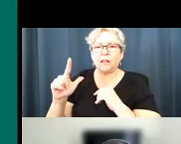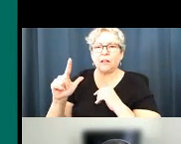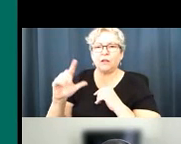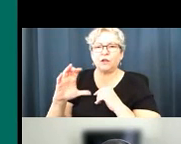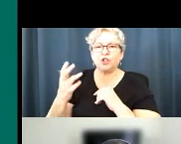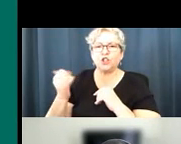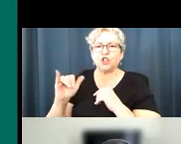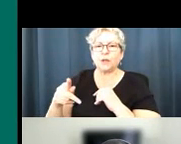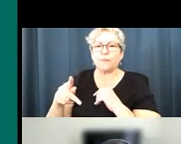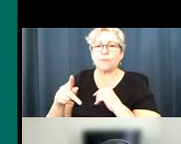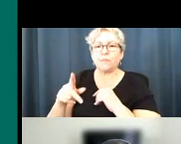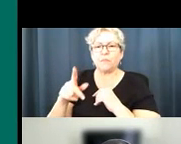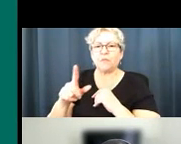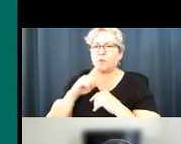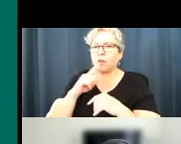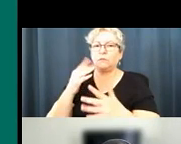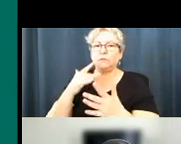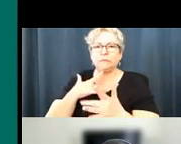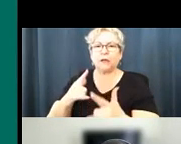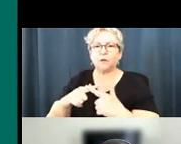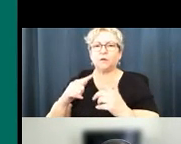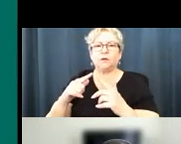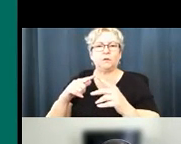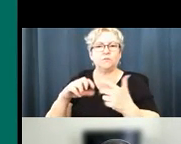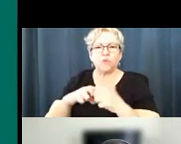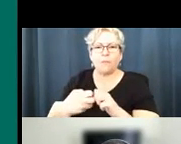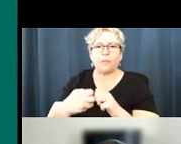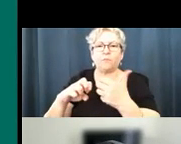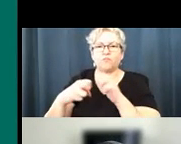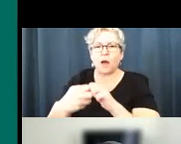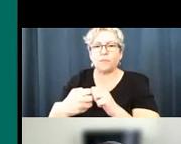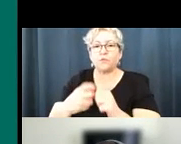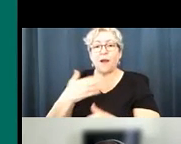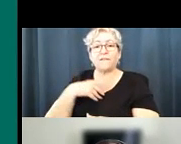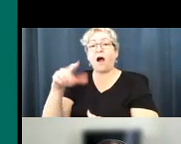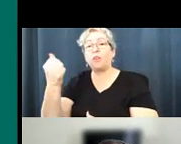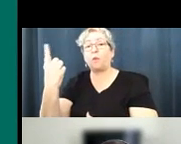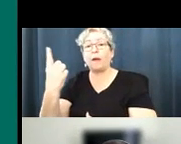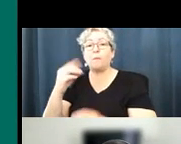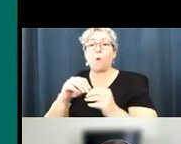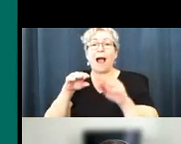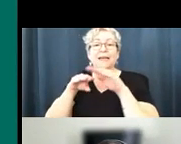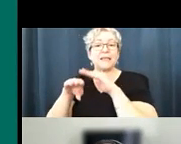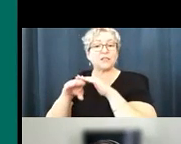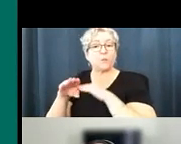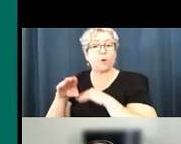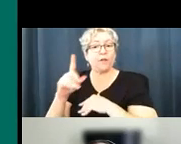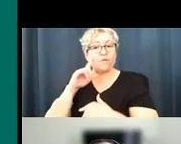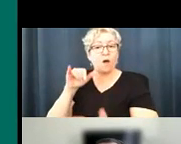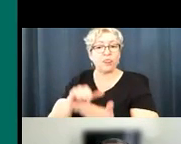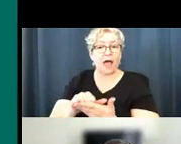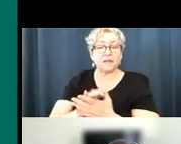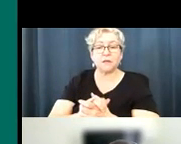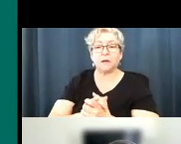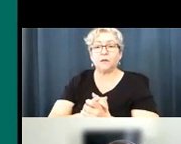se conocen como ser programáticos. Hay algunos programas que pueden hacer los emails en masa más